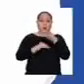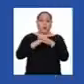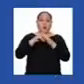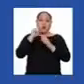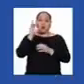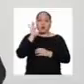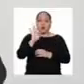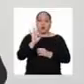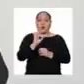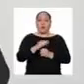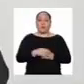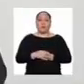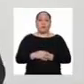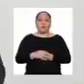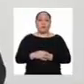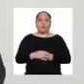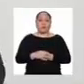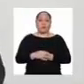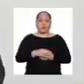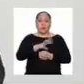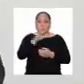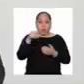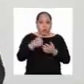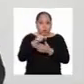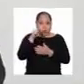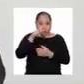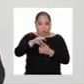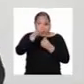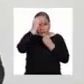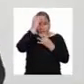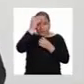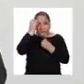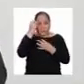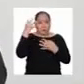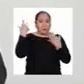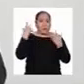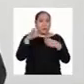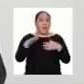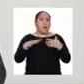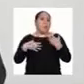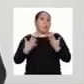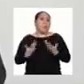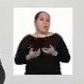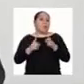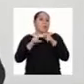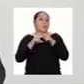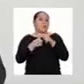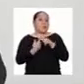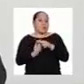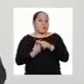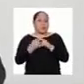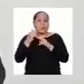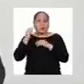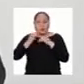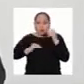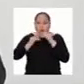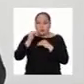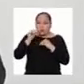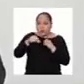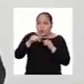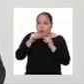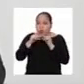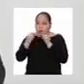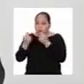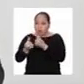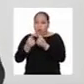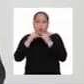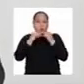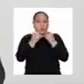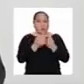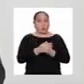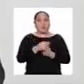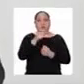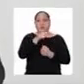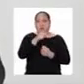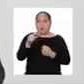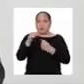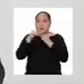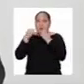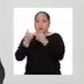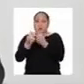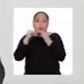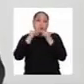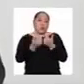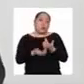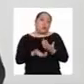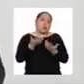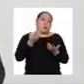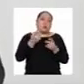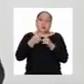9. Con toda esta información, ya podemos empezar a construir los grupos. Y estos grupos